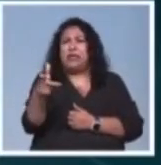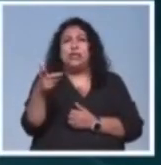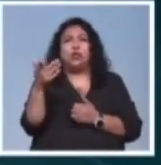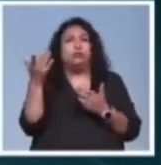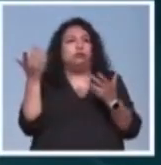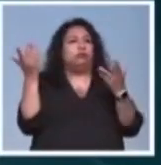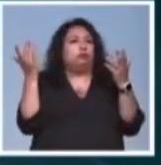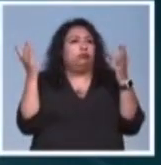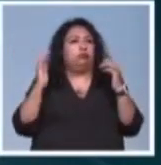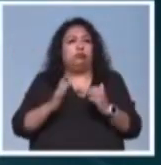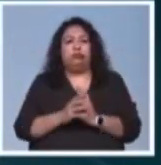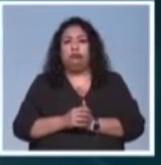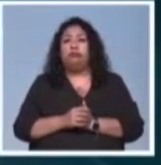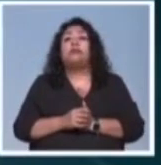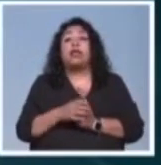de